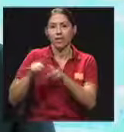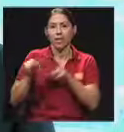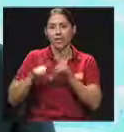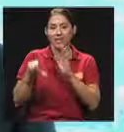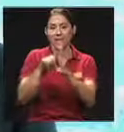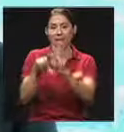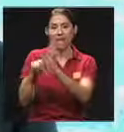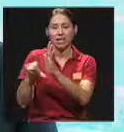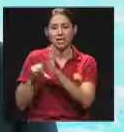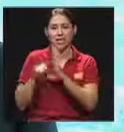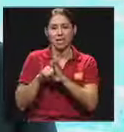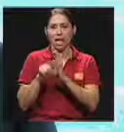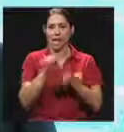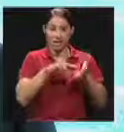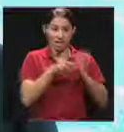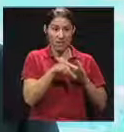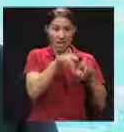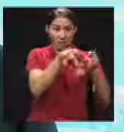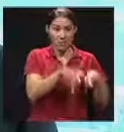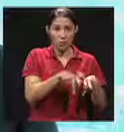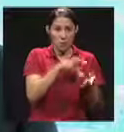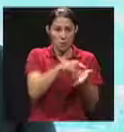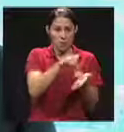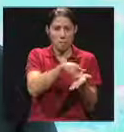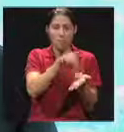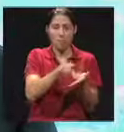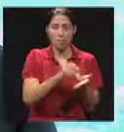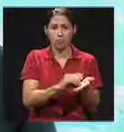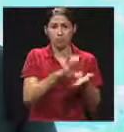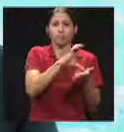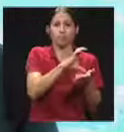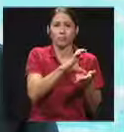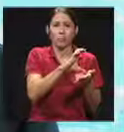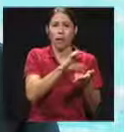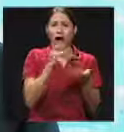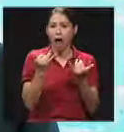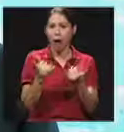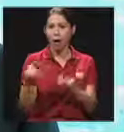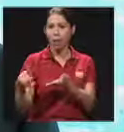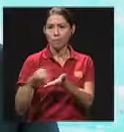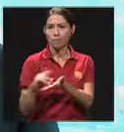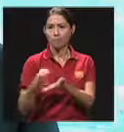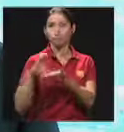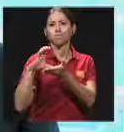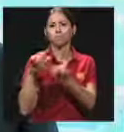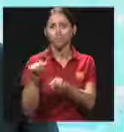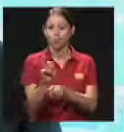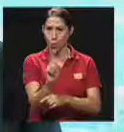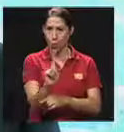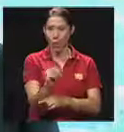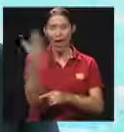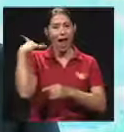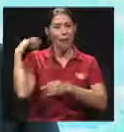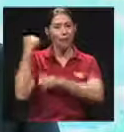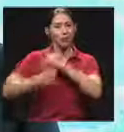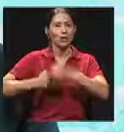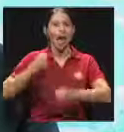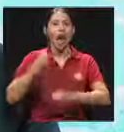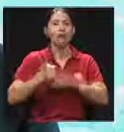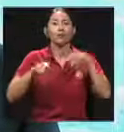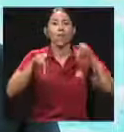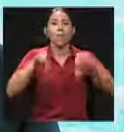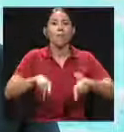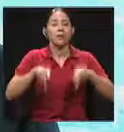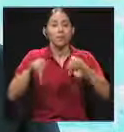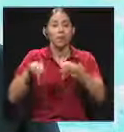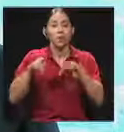cotizó durante muchísimos años con un salario similar al cual se pensionó, sino que eran épocas en las cuales el trabajador se pensionaba con los